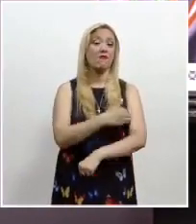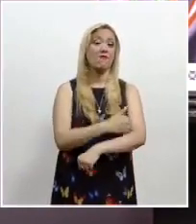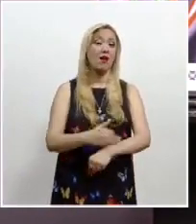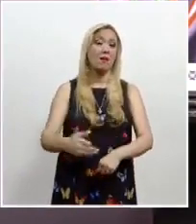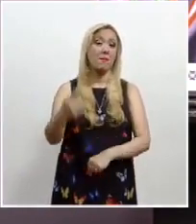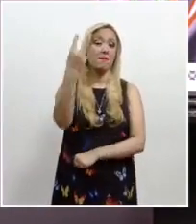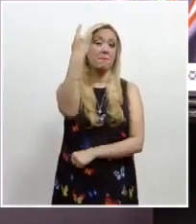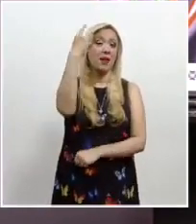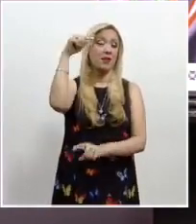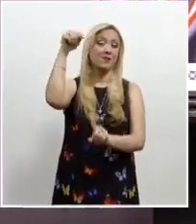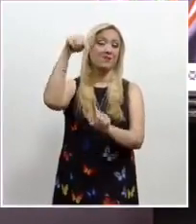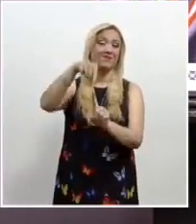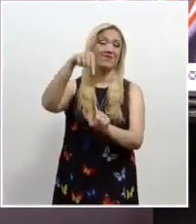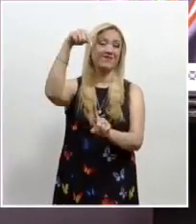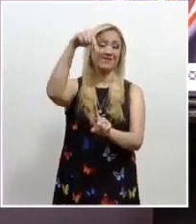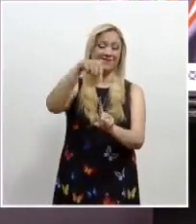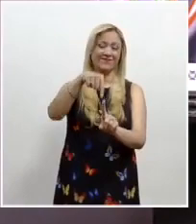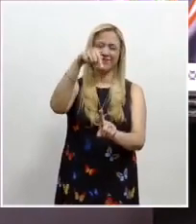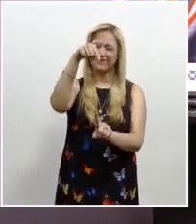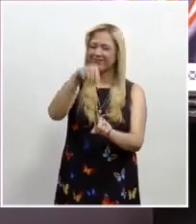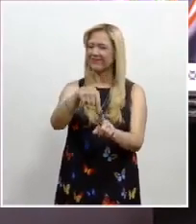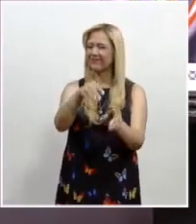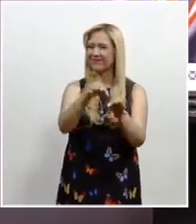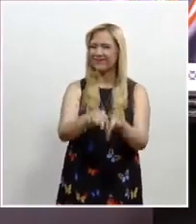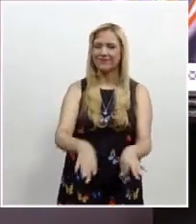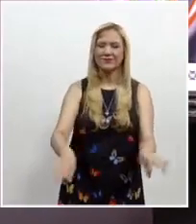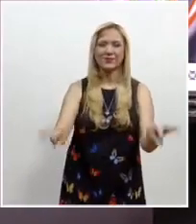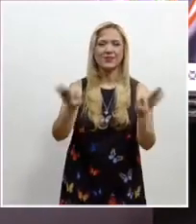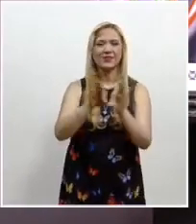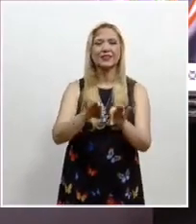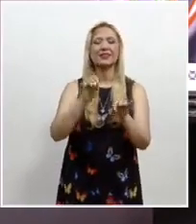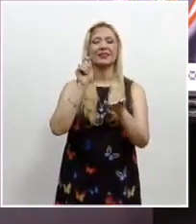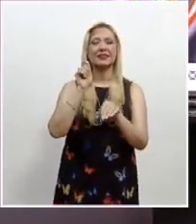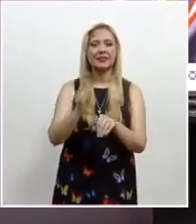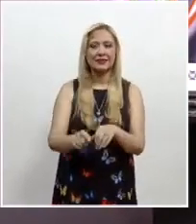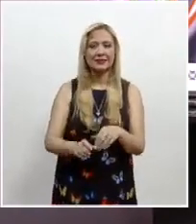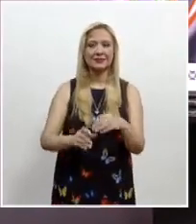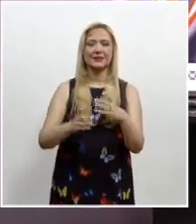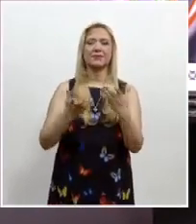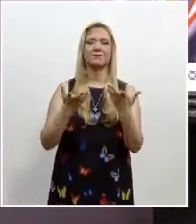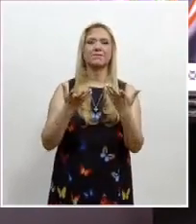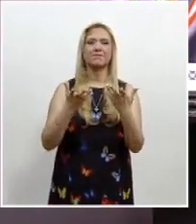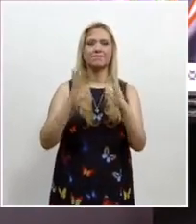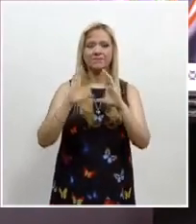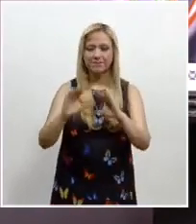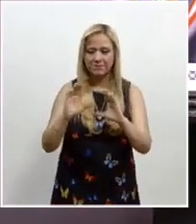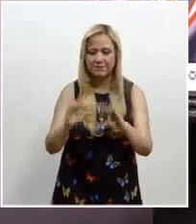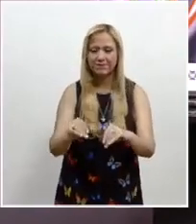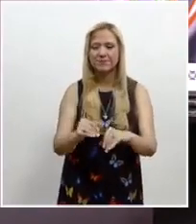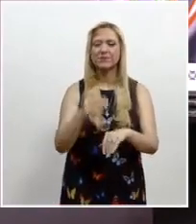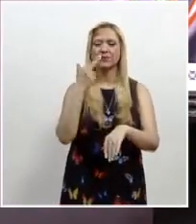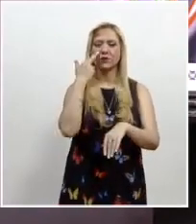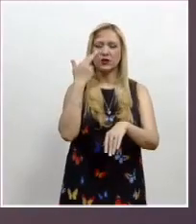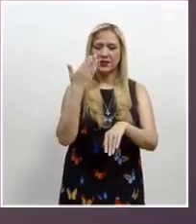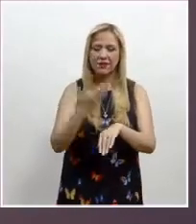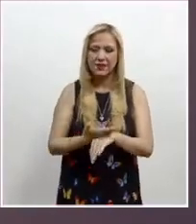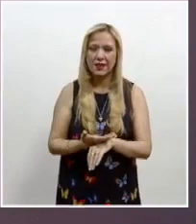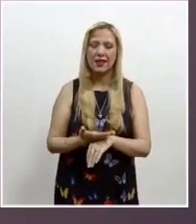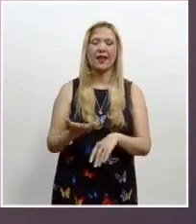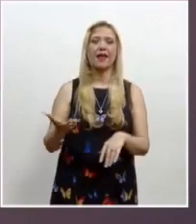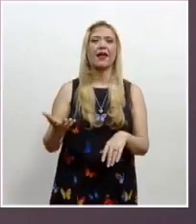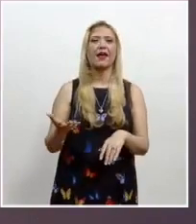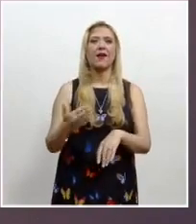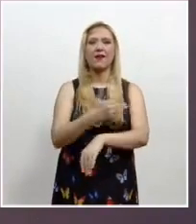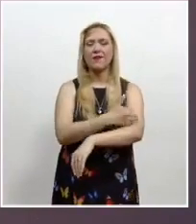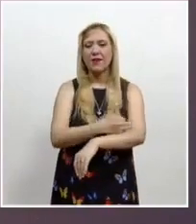familia. Ahí es donde tenemos que empezar a trabajar para construir sociedades corresponsables, para construir